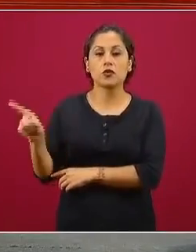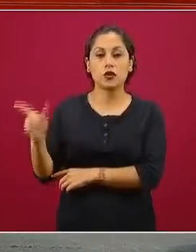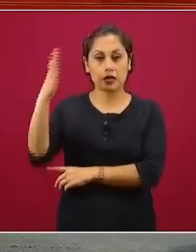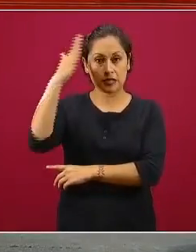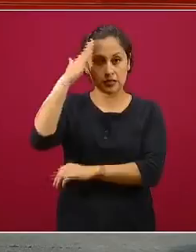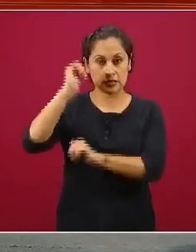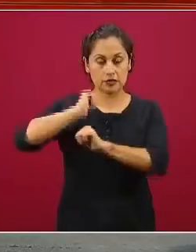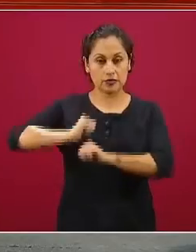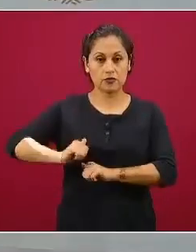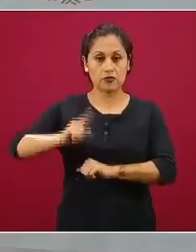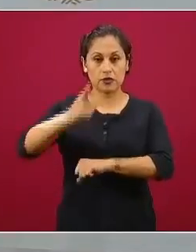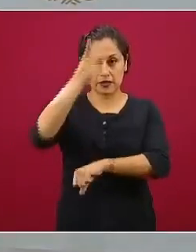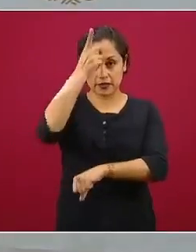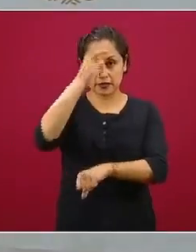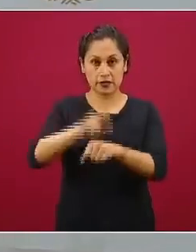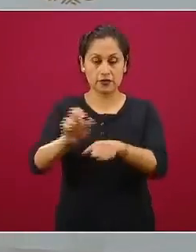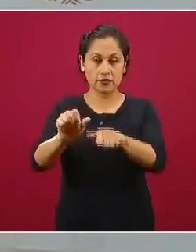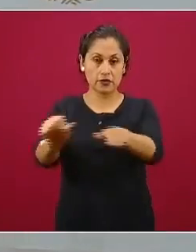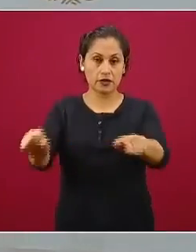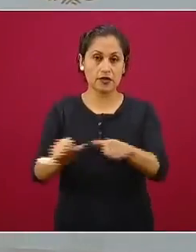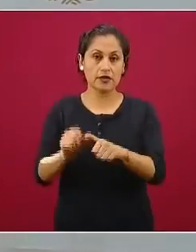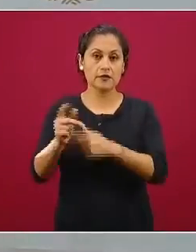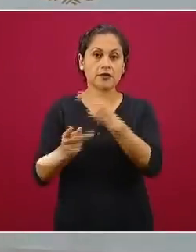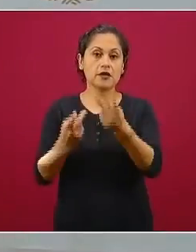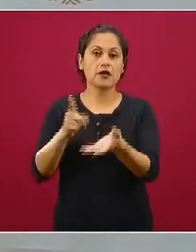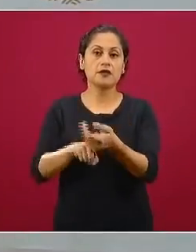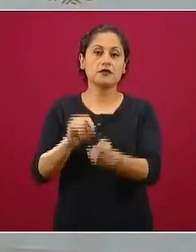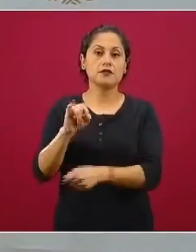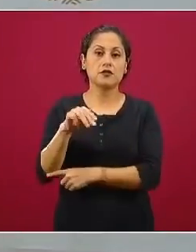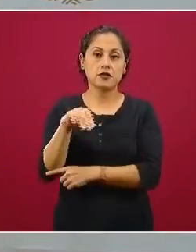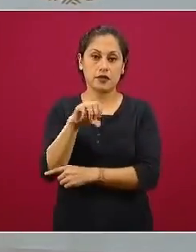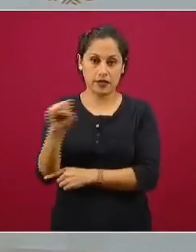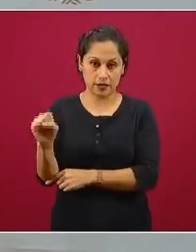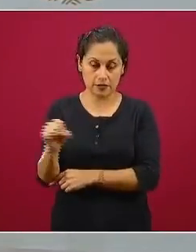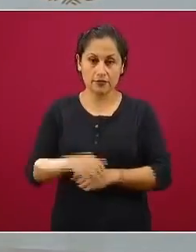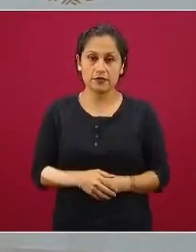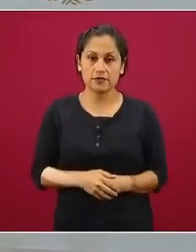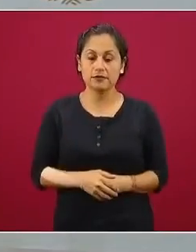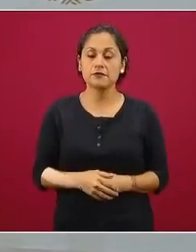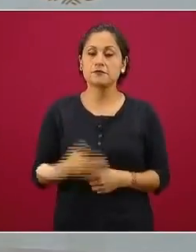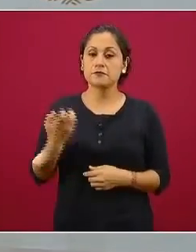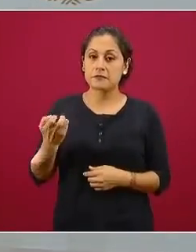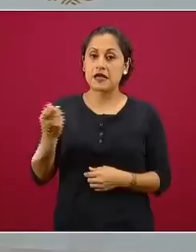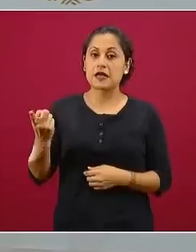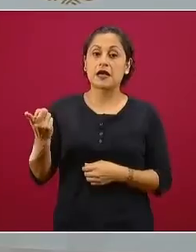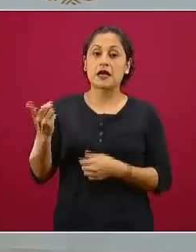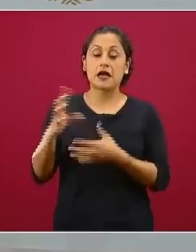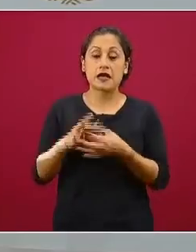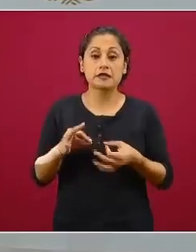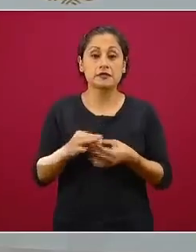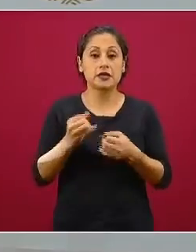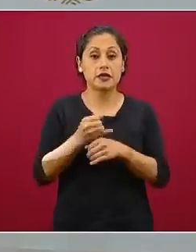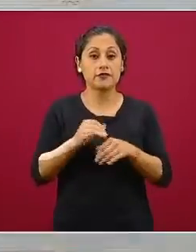de Prestaciones Médicas del Instituto Mexicano del Seguro Social, y nos va a compartir información sobre el proceso